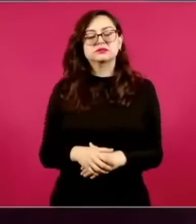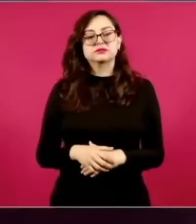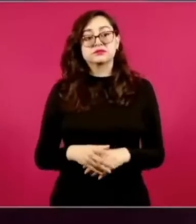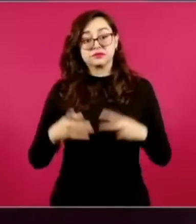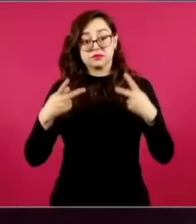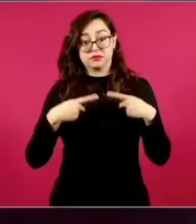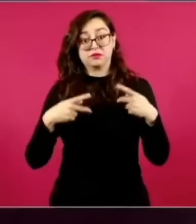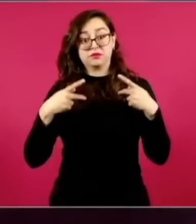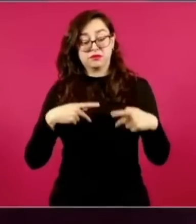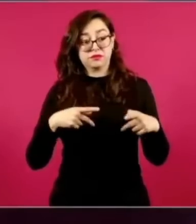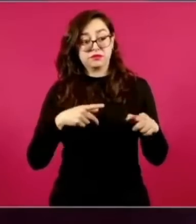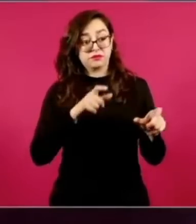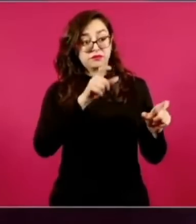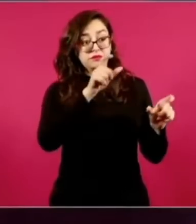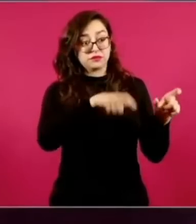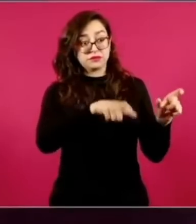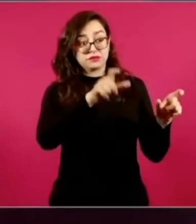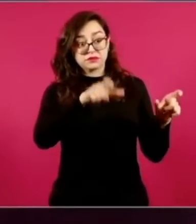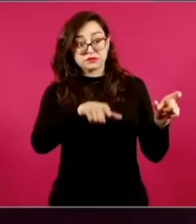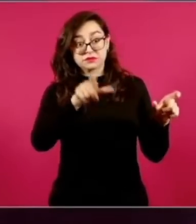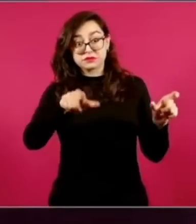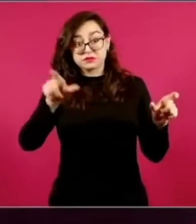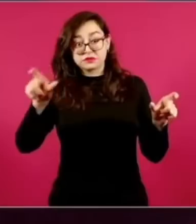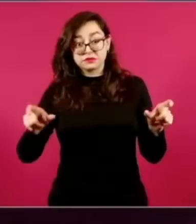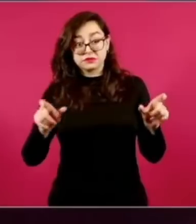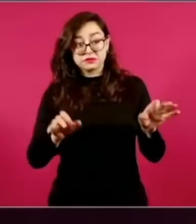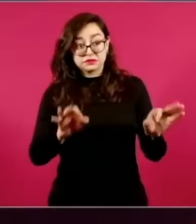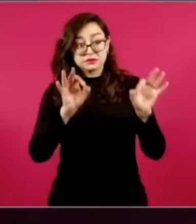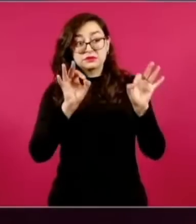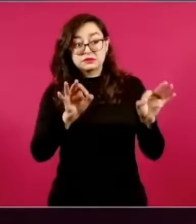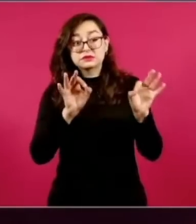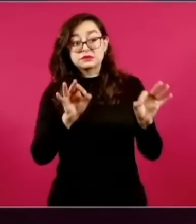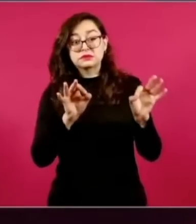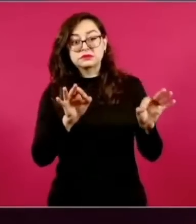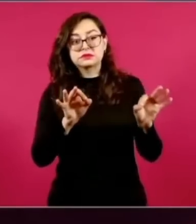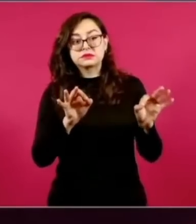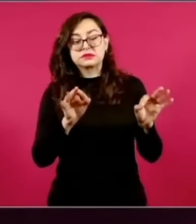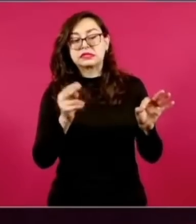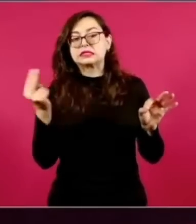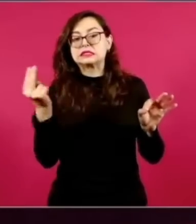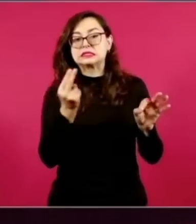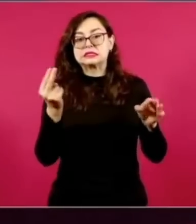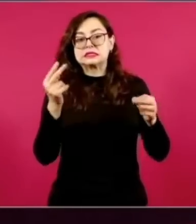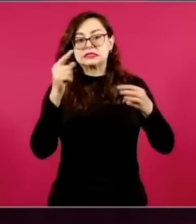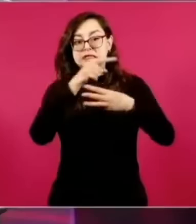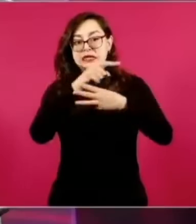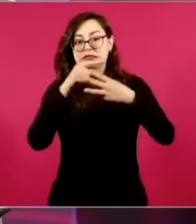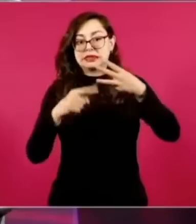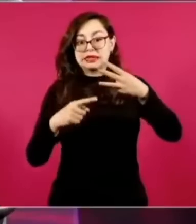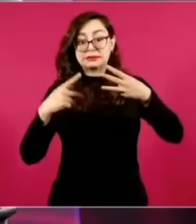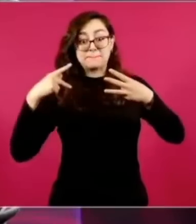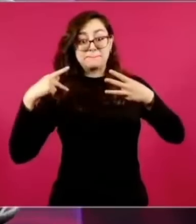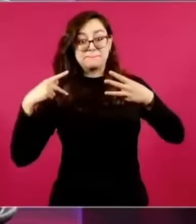reunir lo que él llamaba las 3 P: